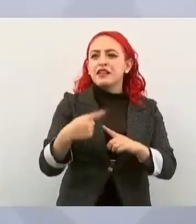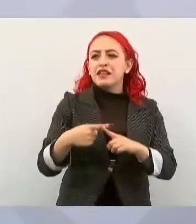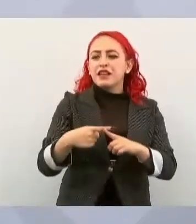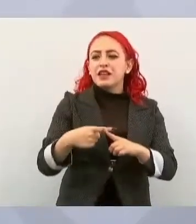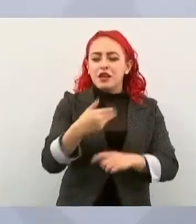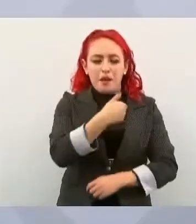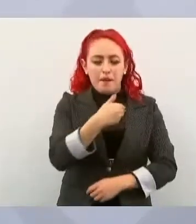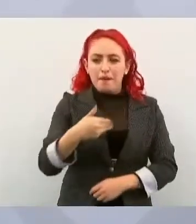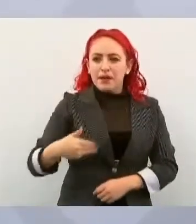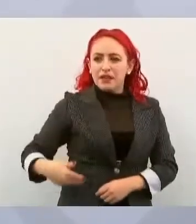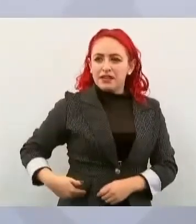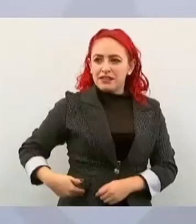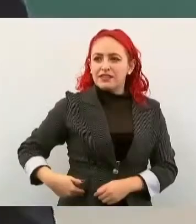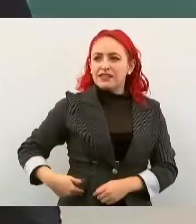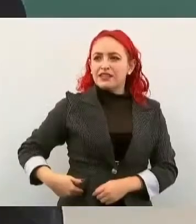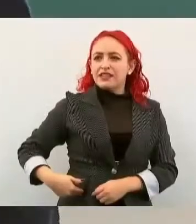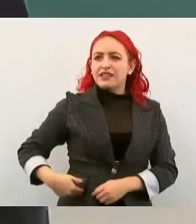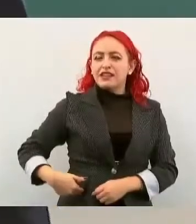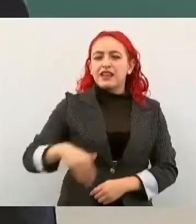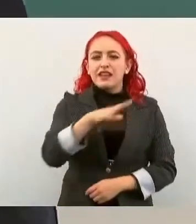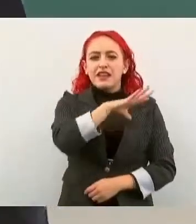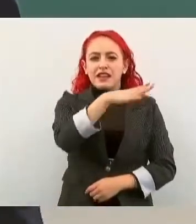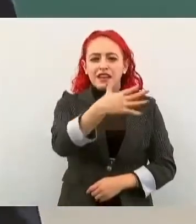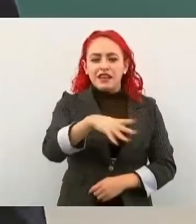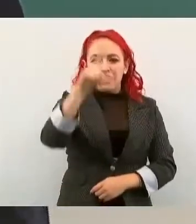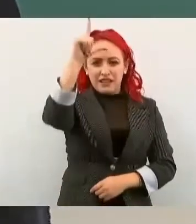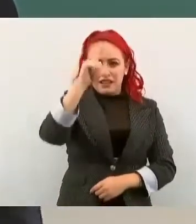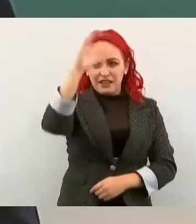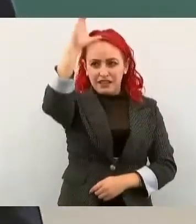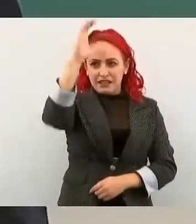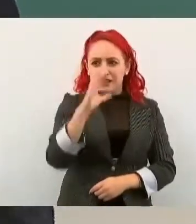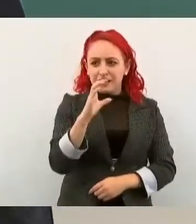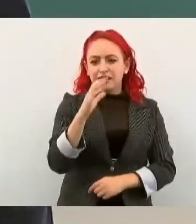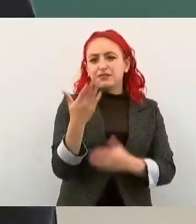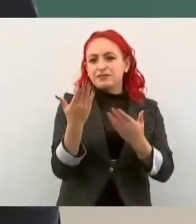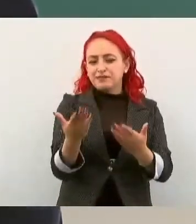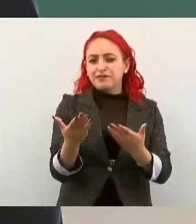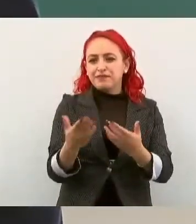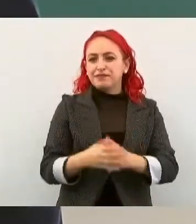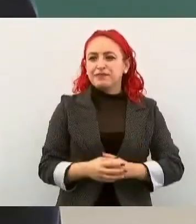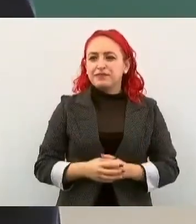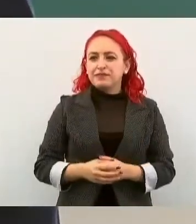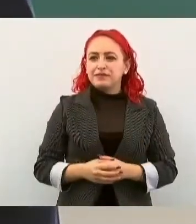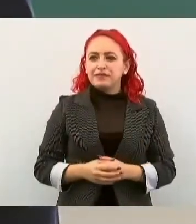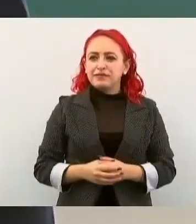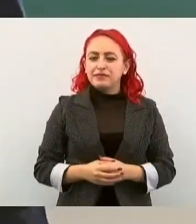presidente popular patriota, el general Lázaro Cárdenas del Río.